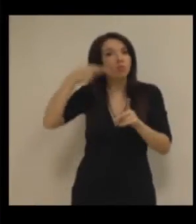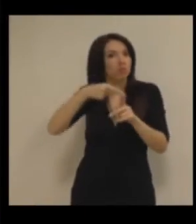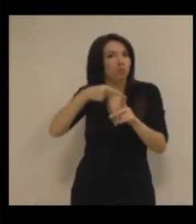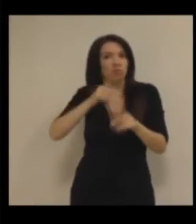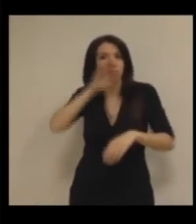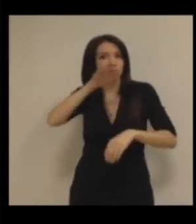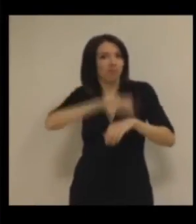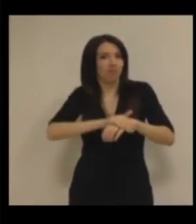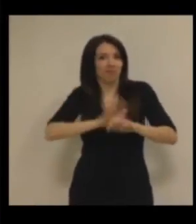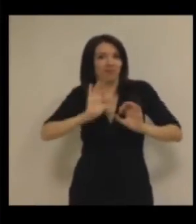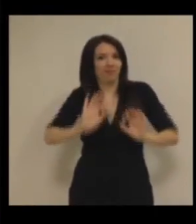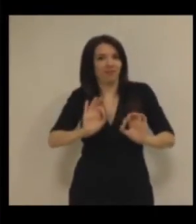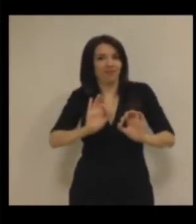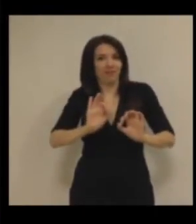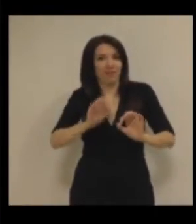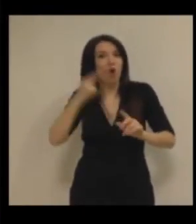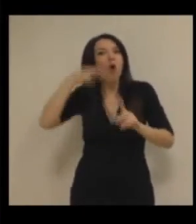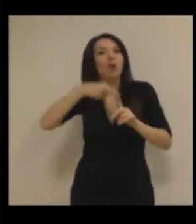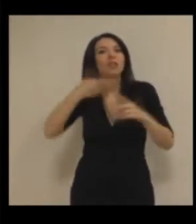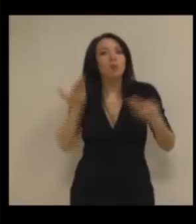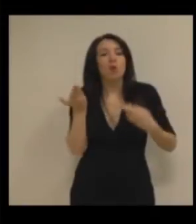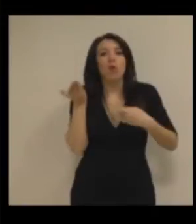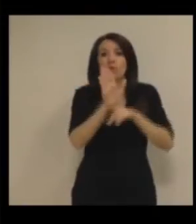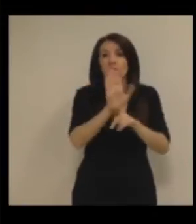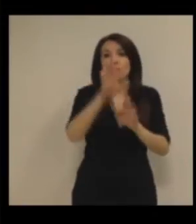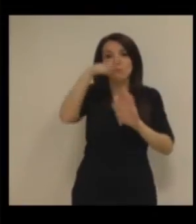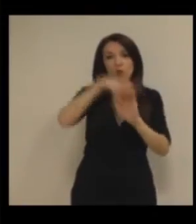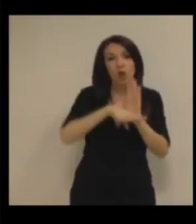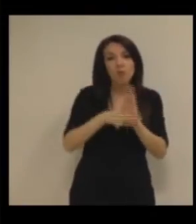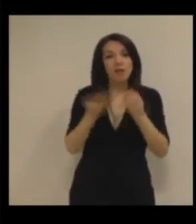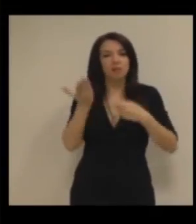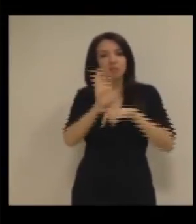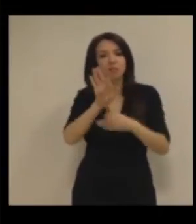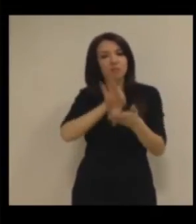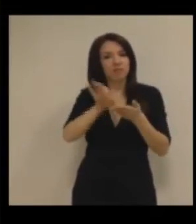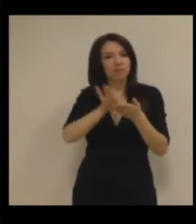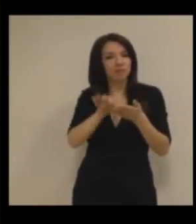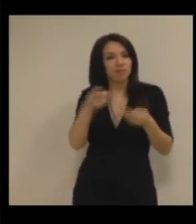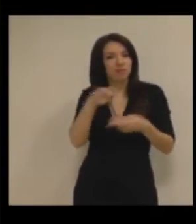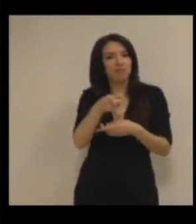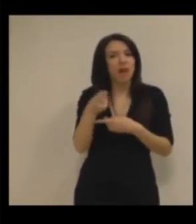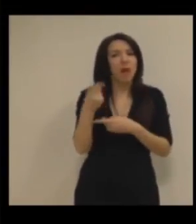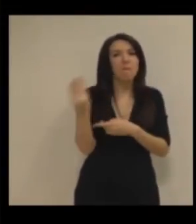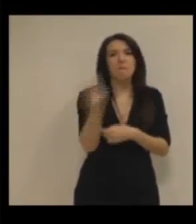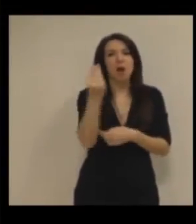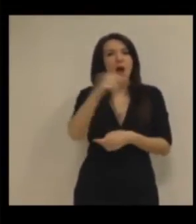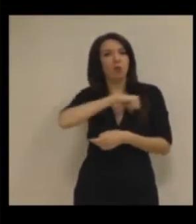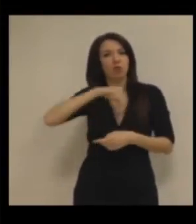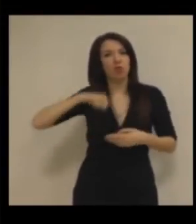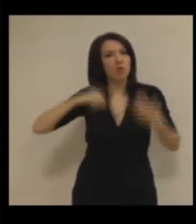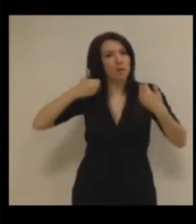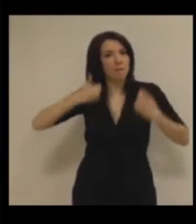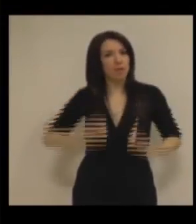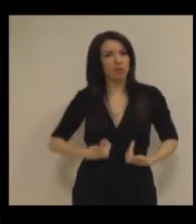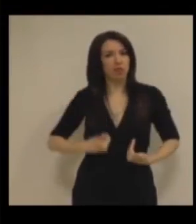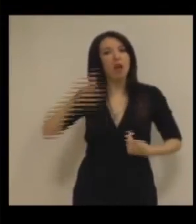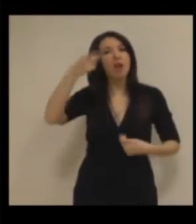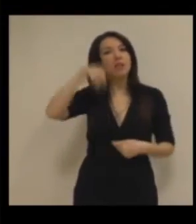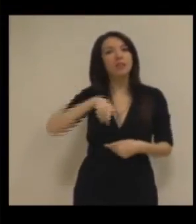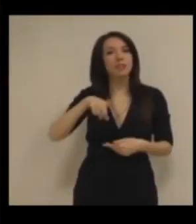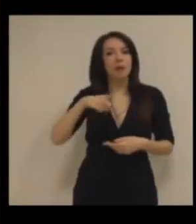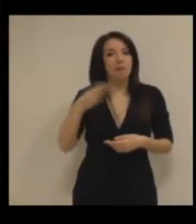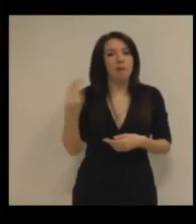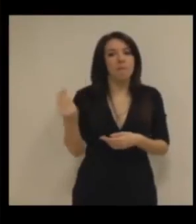misión, que no es otra que ofrecer programas, ofrecer servicios que les ayuden a mejorar la autonomía personal y que les permita mejorar